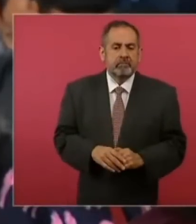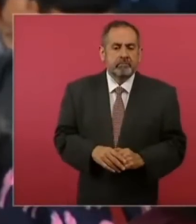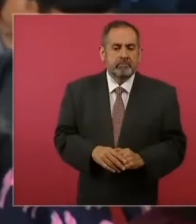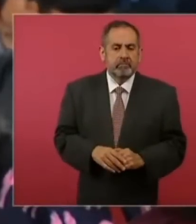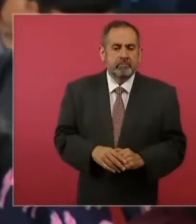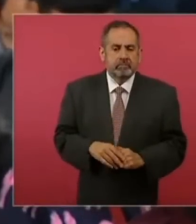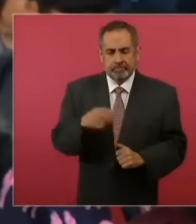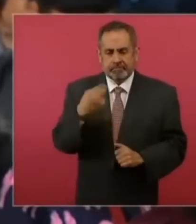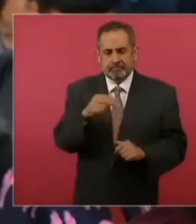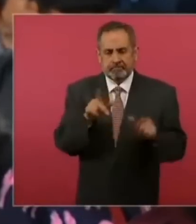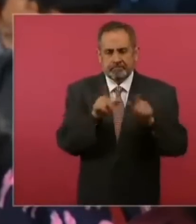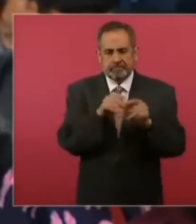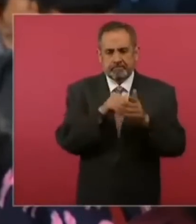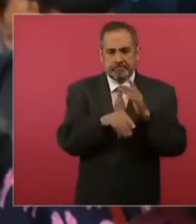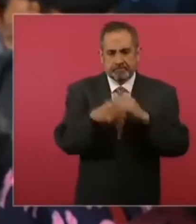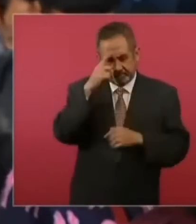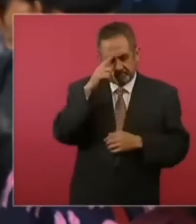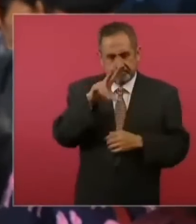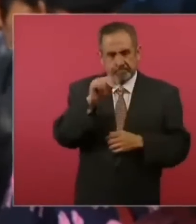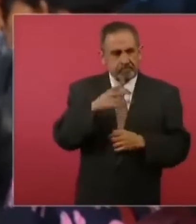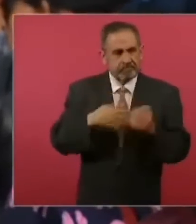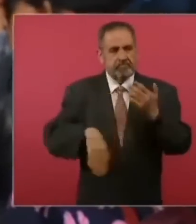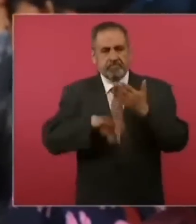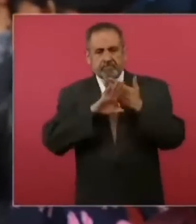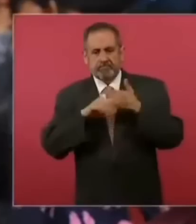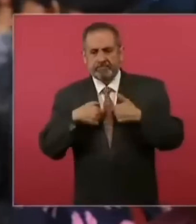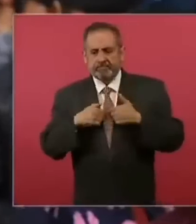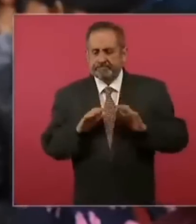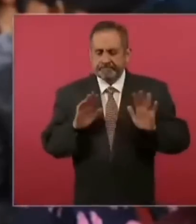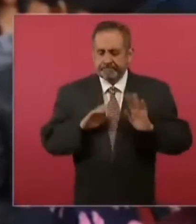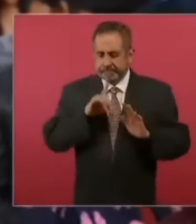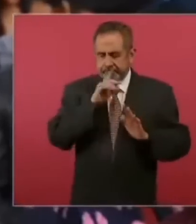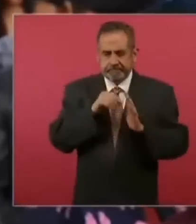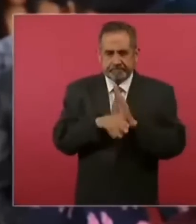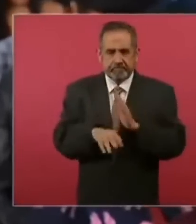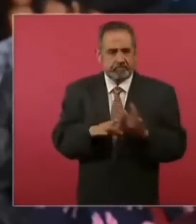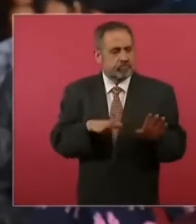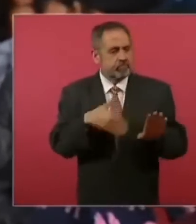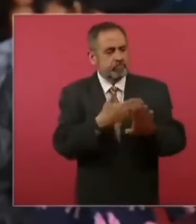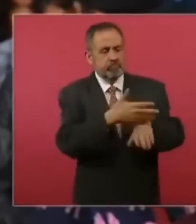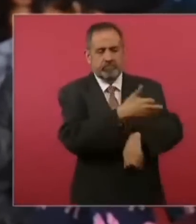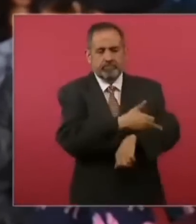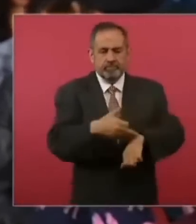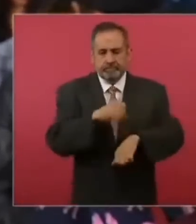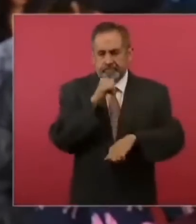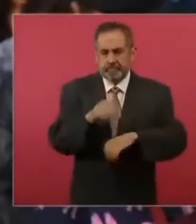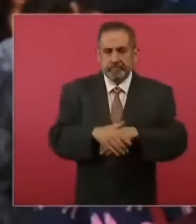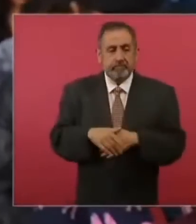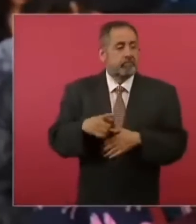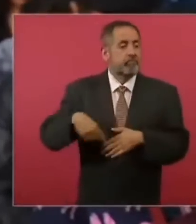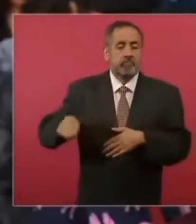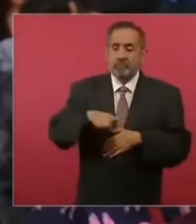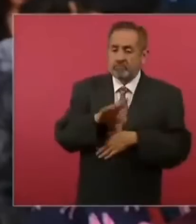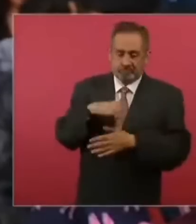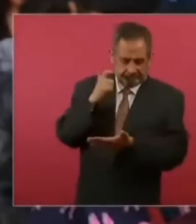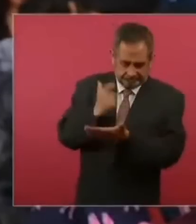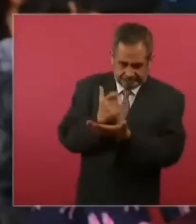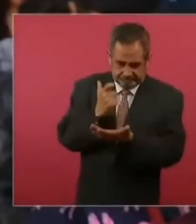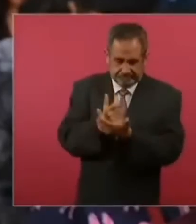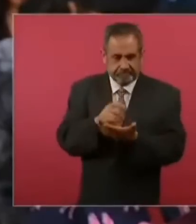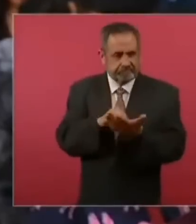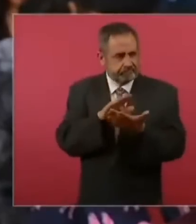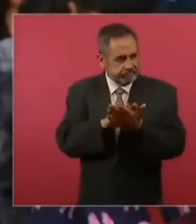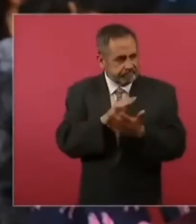nos vamos a omitir el nombre para que no vaya a haber represalias para los familiares, porque ya han sido amenazados.